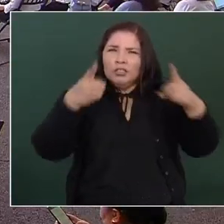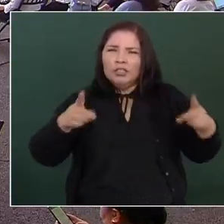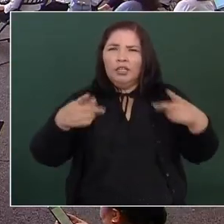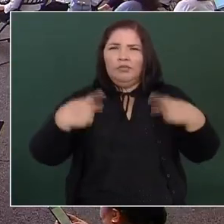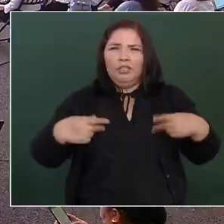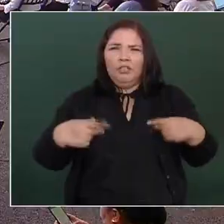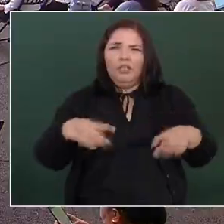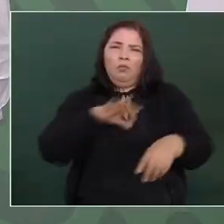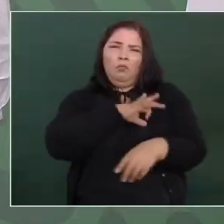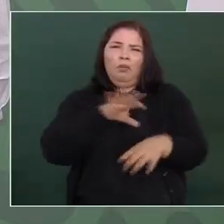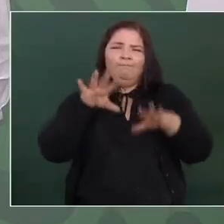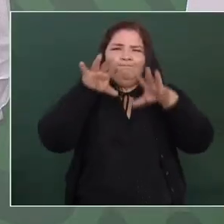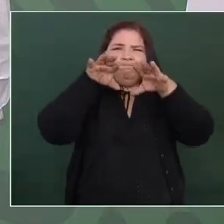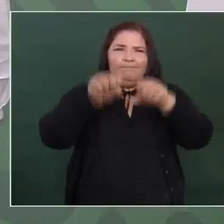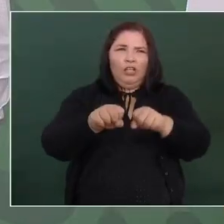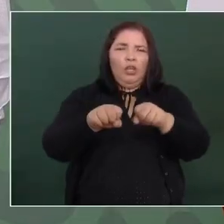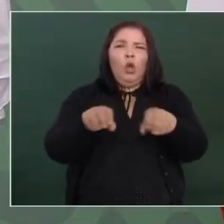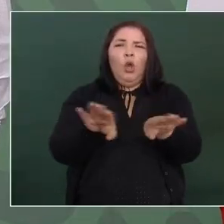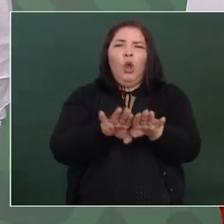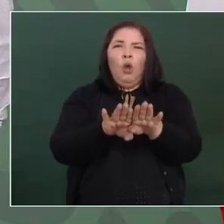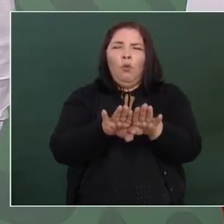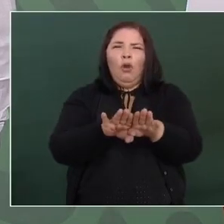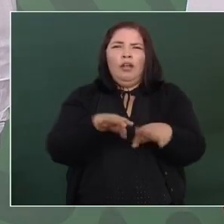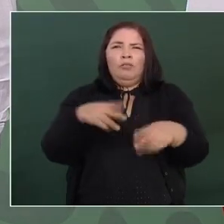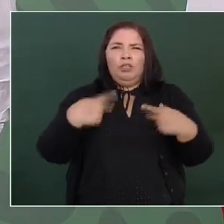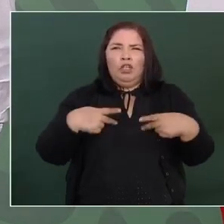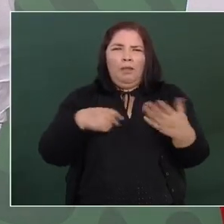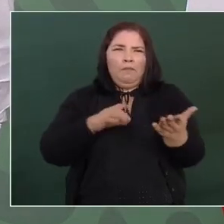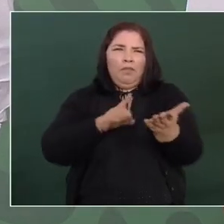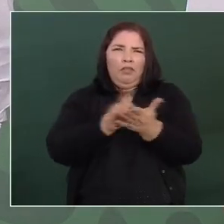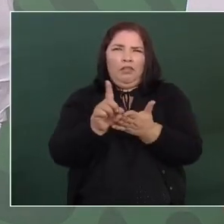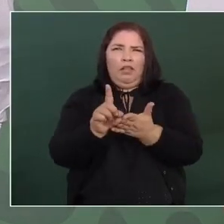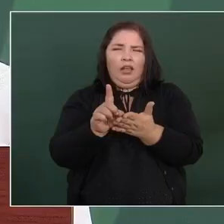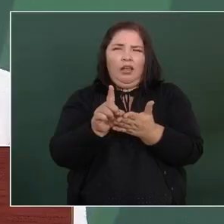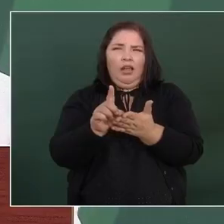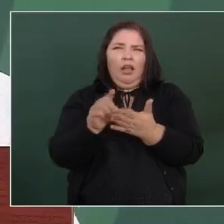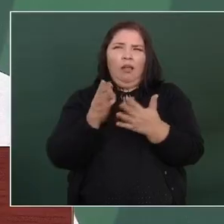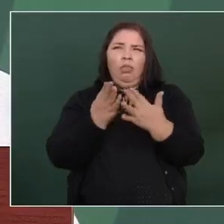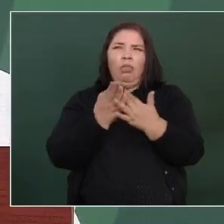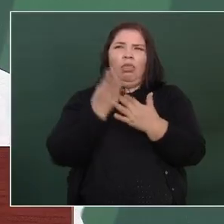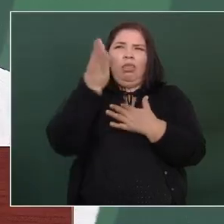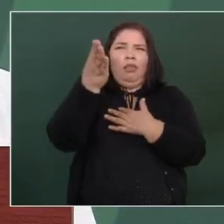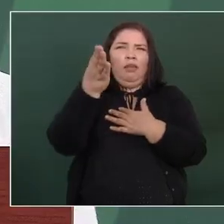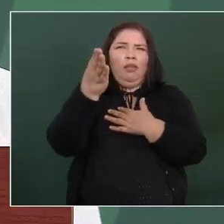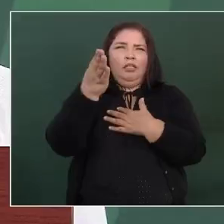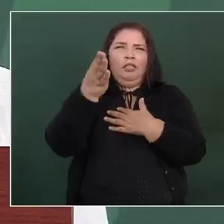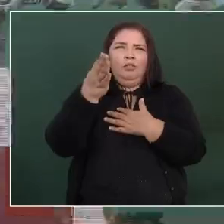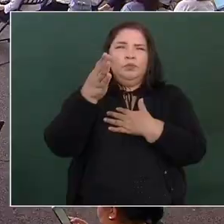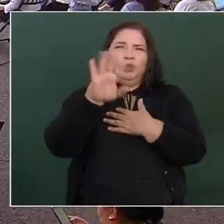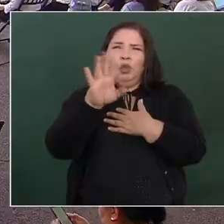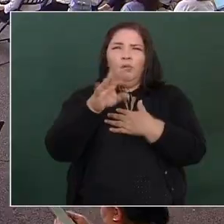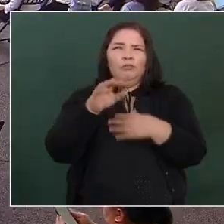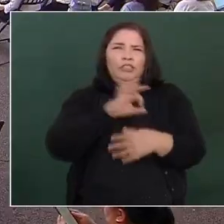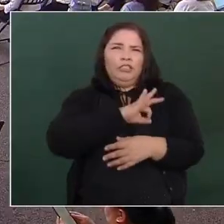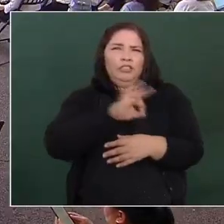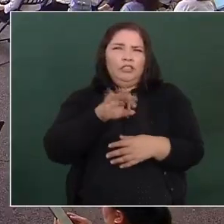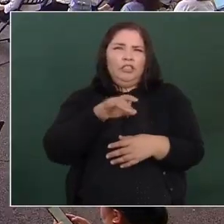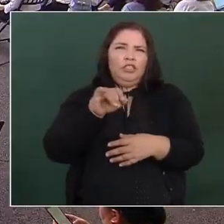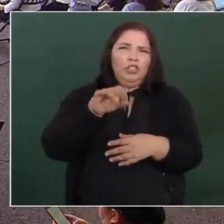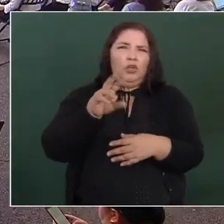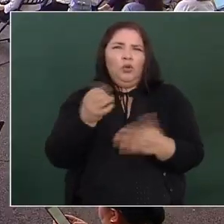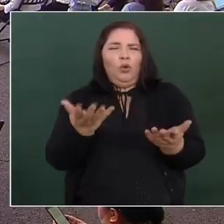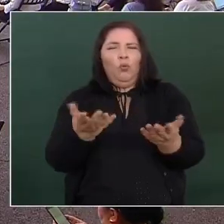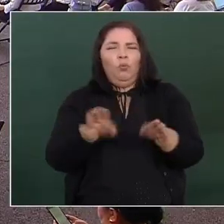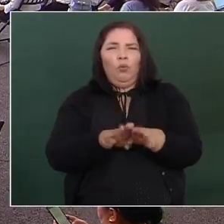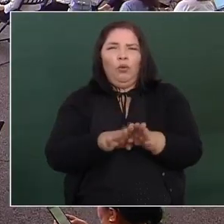que la gente decida que la migración sea una opción y no una obligación. Entonces, ese es un tema y desde